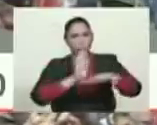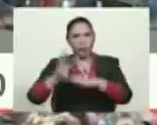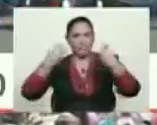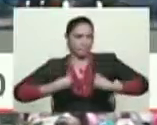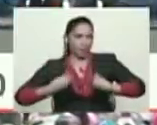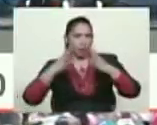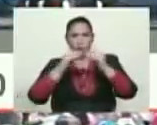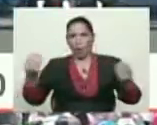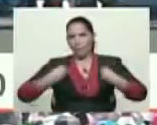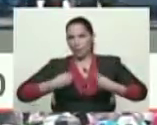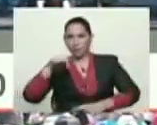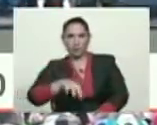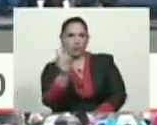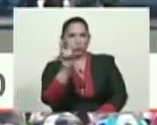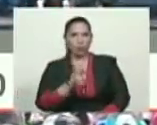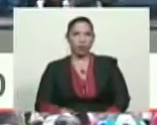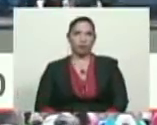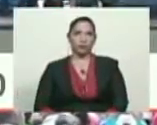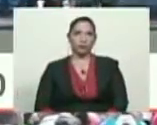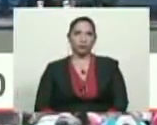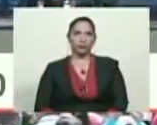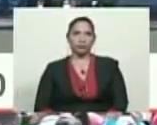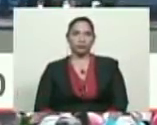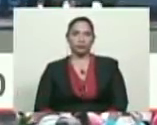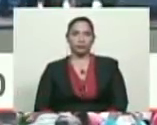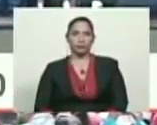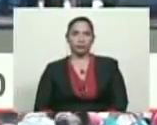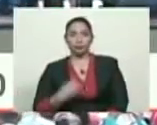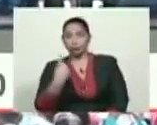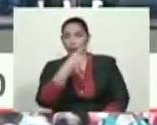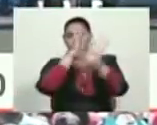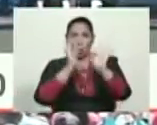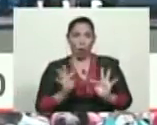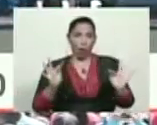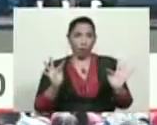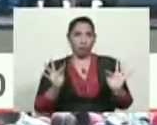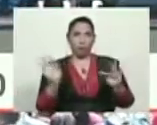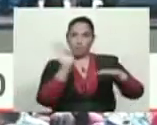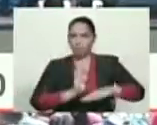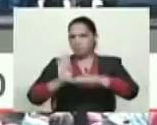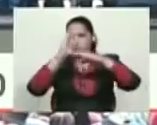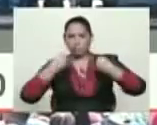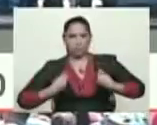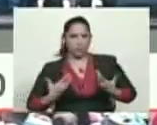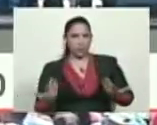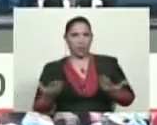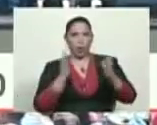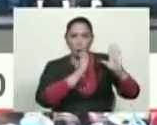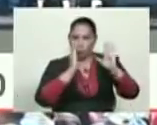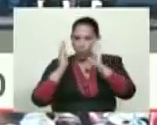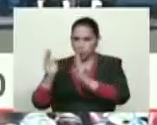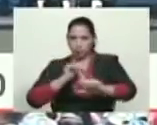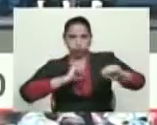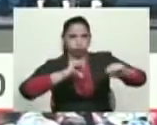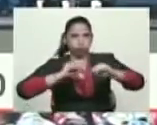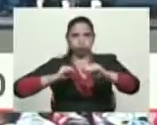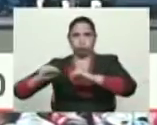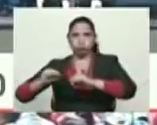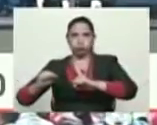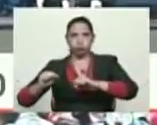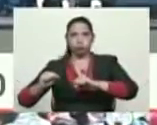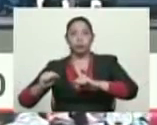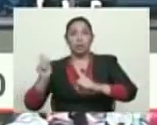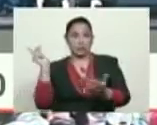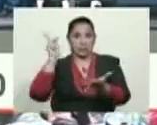de todos los que viven aquí en Venezuela. La única manera de proteger la vida es organizándonos. Porque de